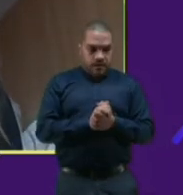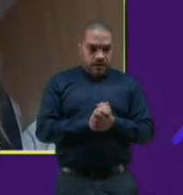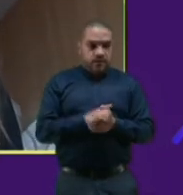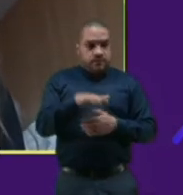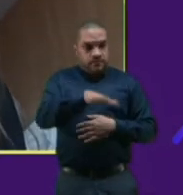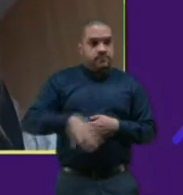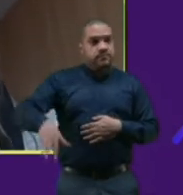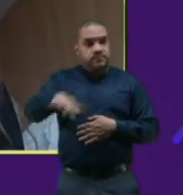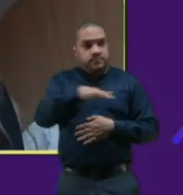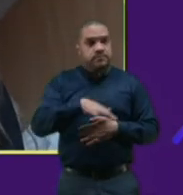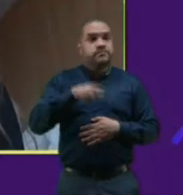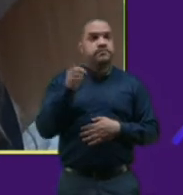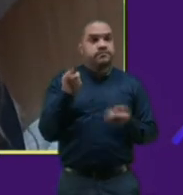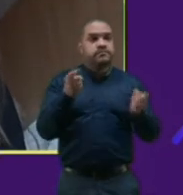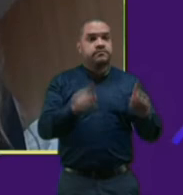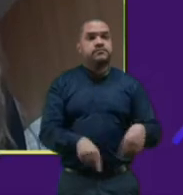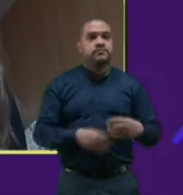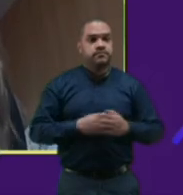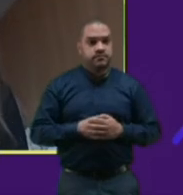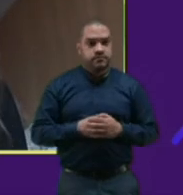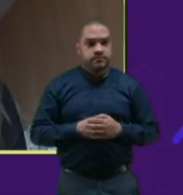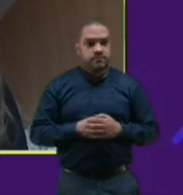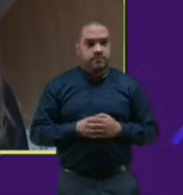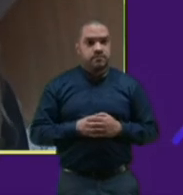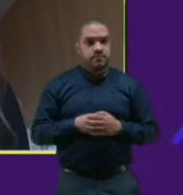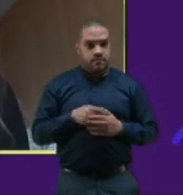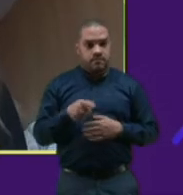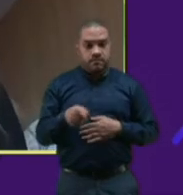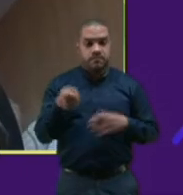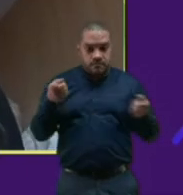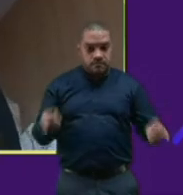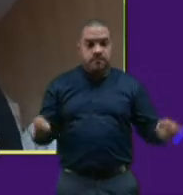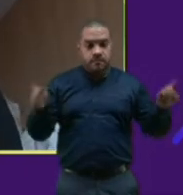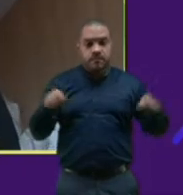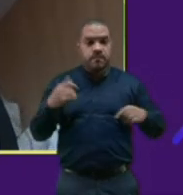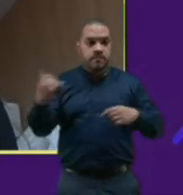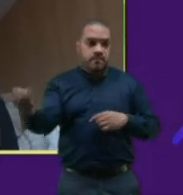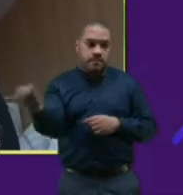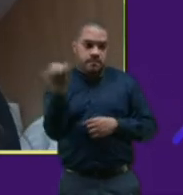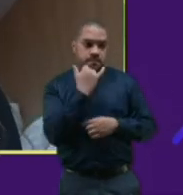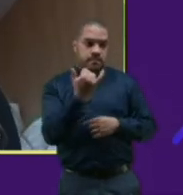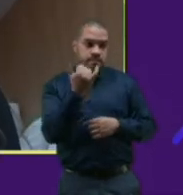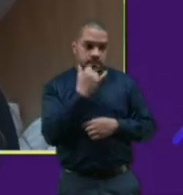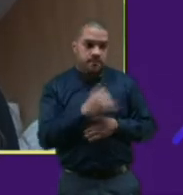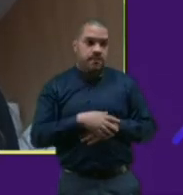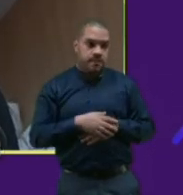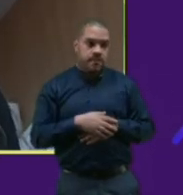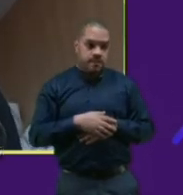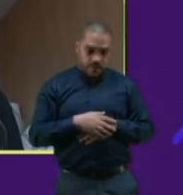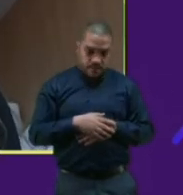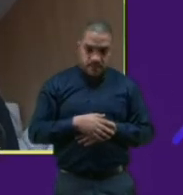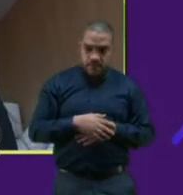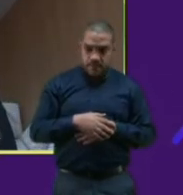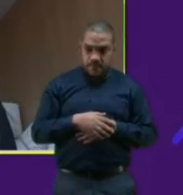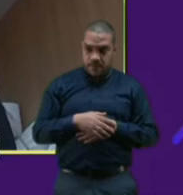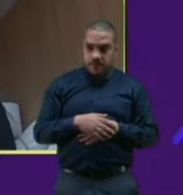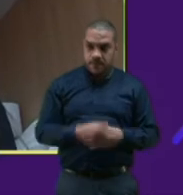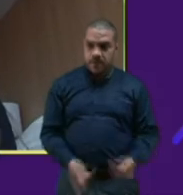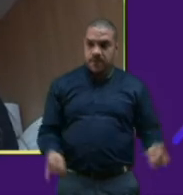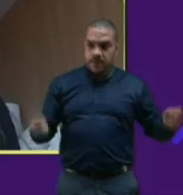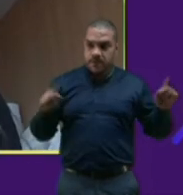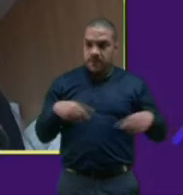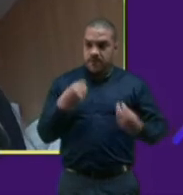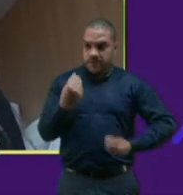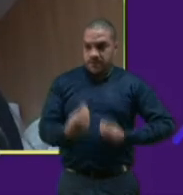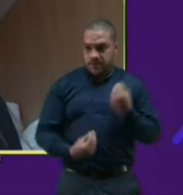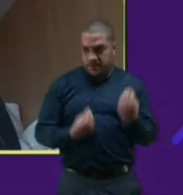¿qué tan seco está ese pipeline? Que realmente, si están invirtiendo o no están invirtiendo, ¿qué está pasando? Y ya una